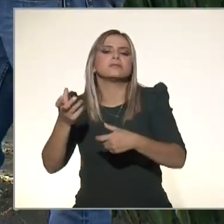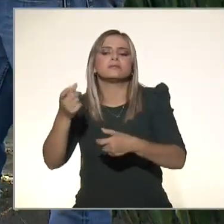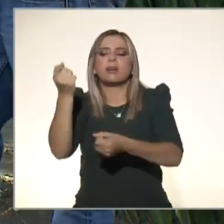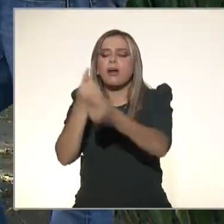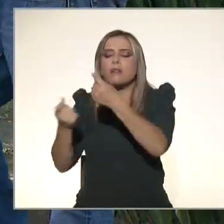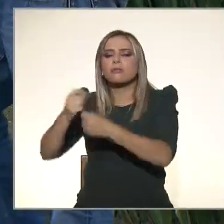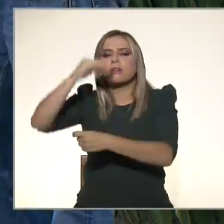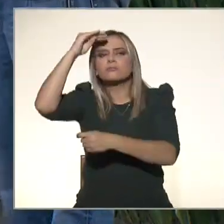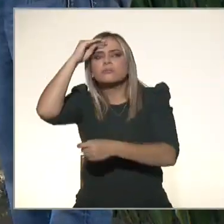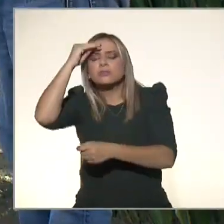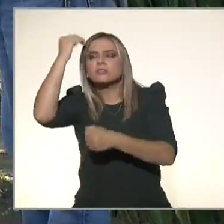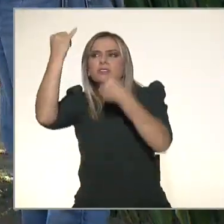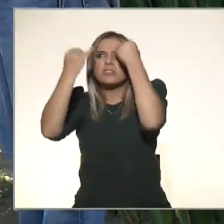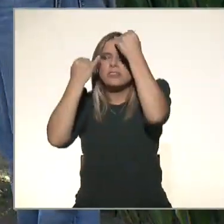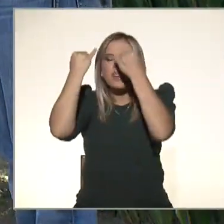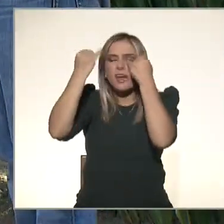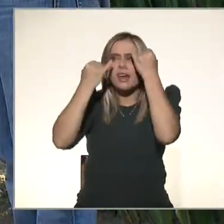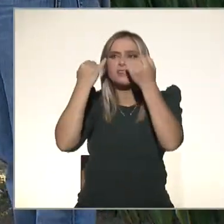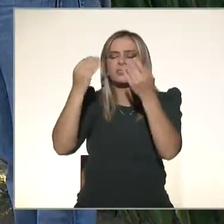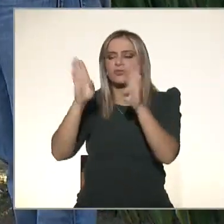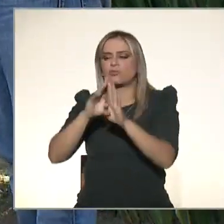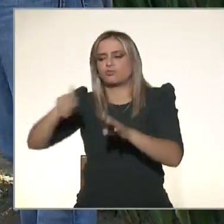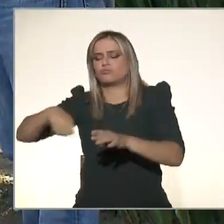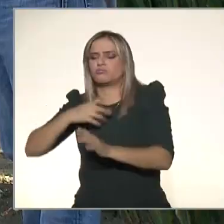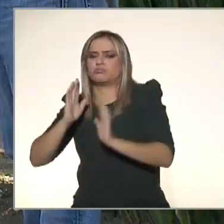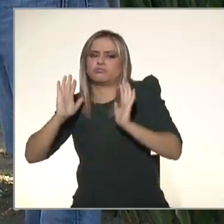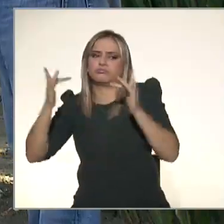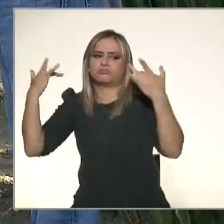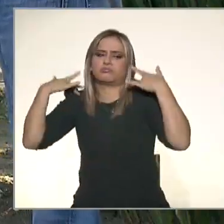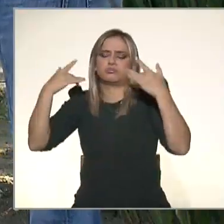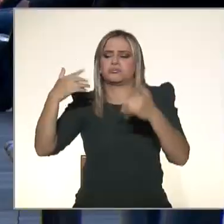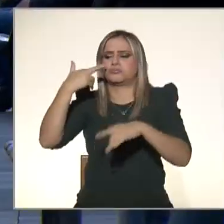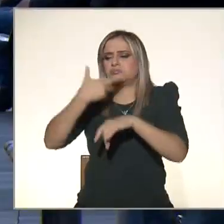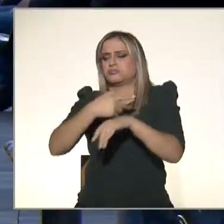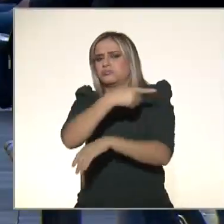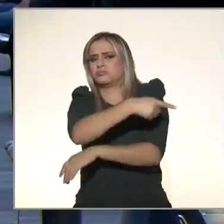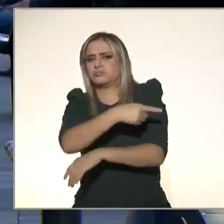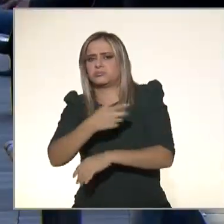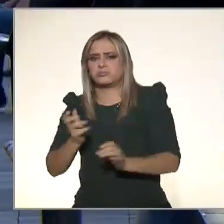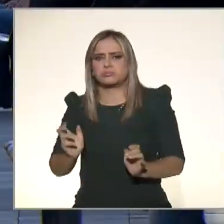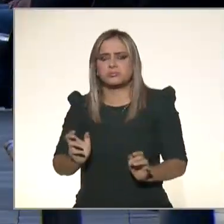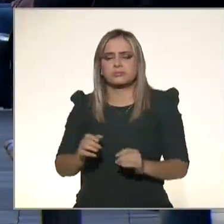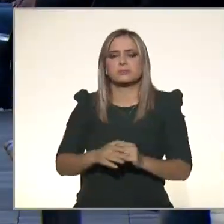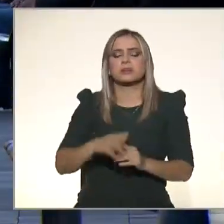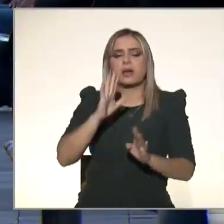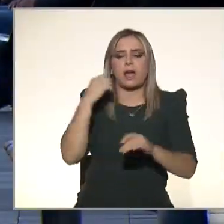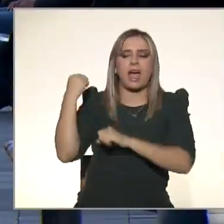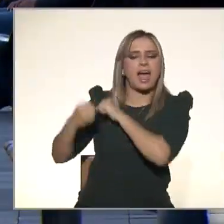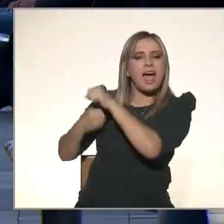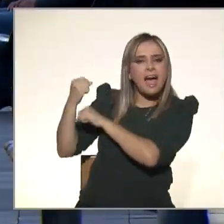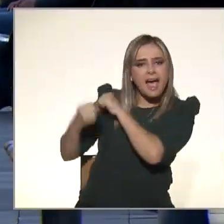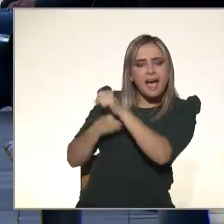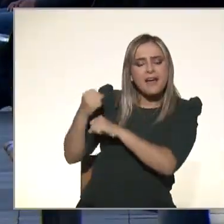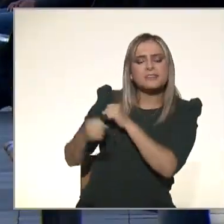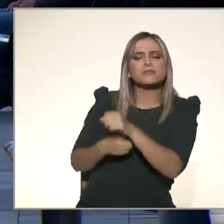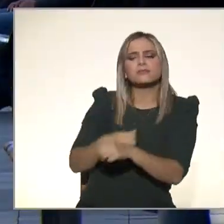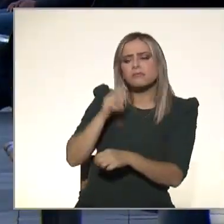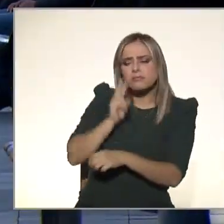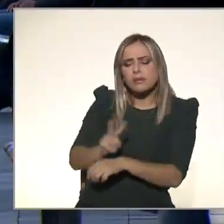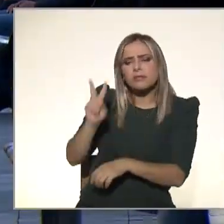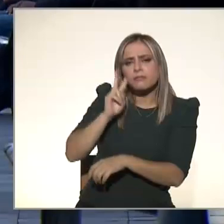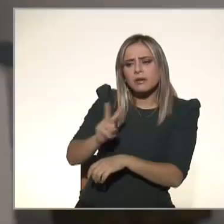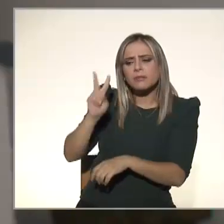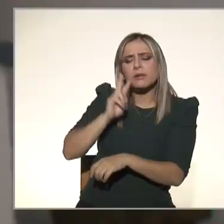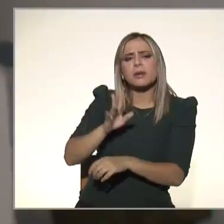y ciertas ideas, ya que nos hemos dado cuenta en los últimos años que, por ejemplo, uno de los principales problemas